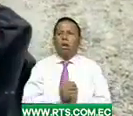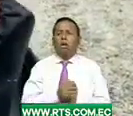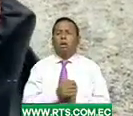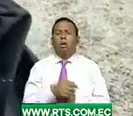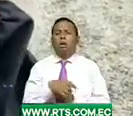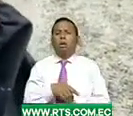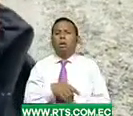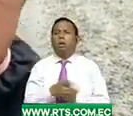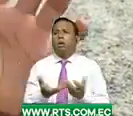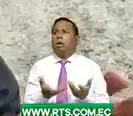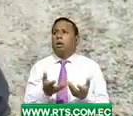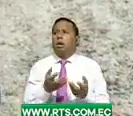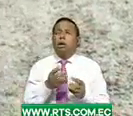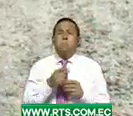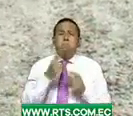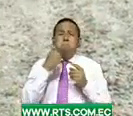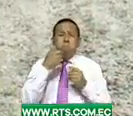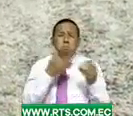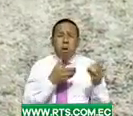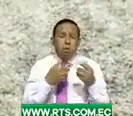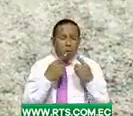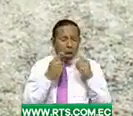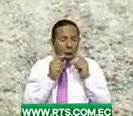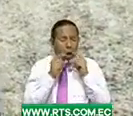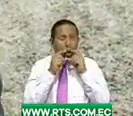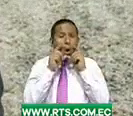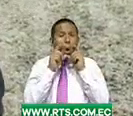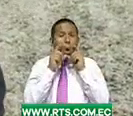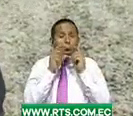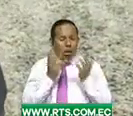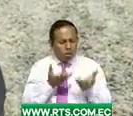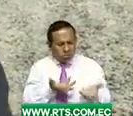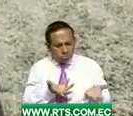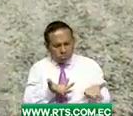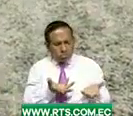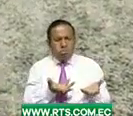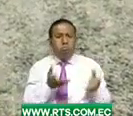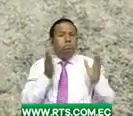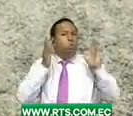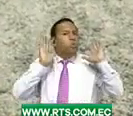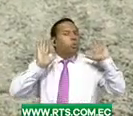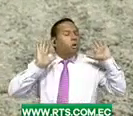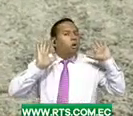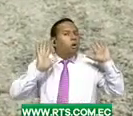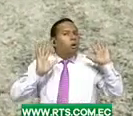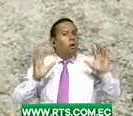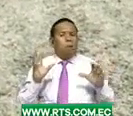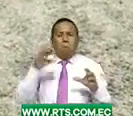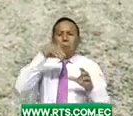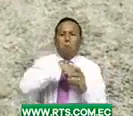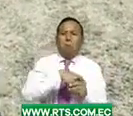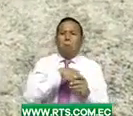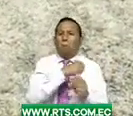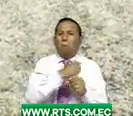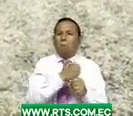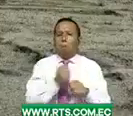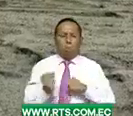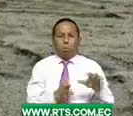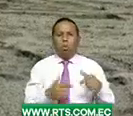estaba la boquita abierta así. Creo que vivo pondría o no sé cómo pondría. Yo también no... me